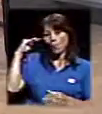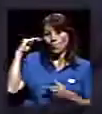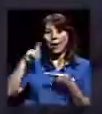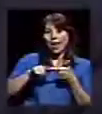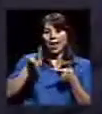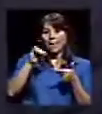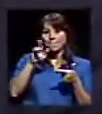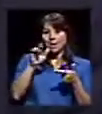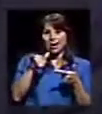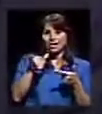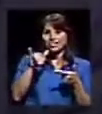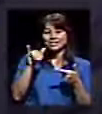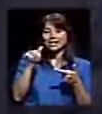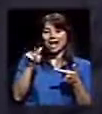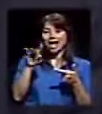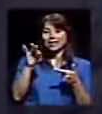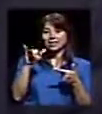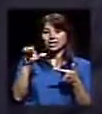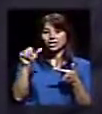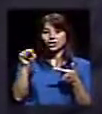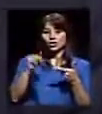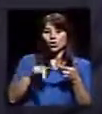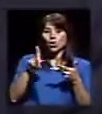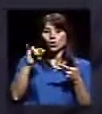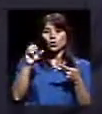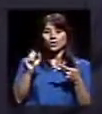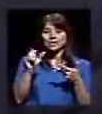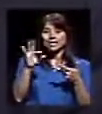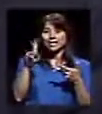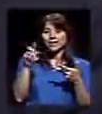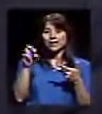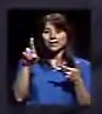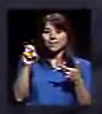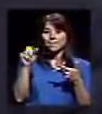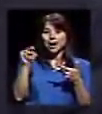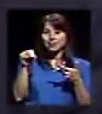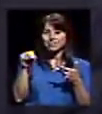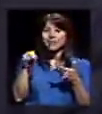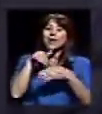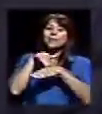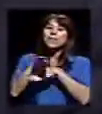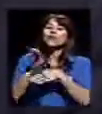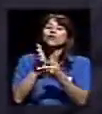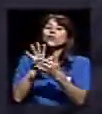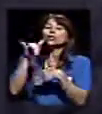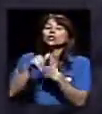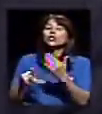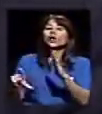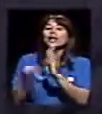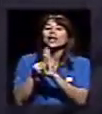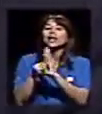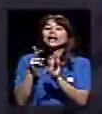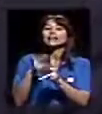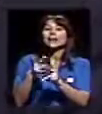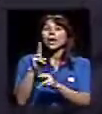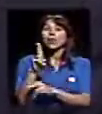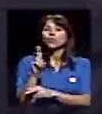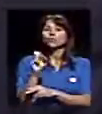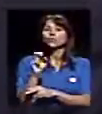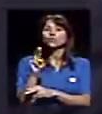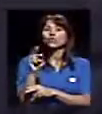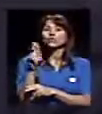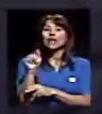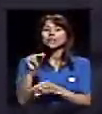y don Luis Lieberman mandaron un proyecto de ley de usura que lo que pretende es poner un tope a las tasas de